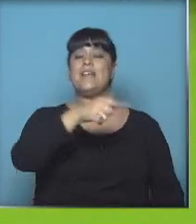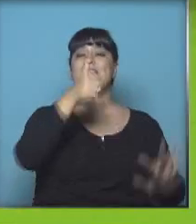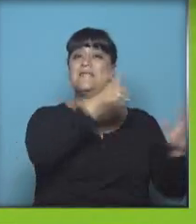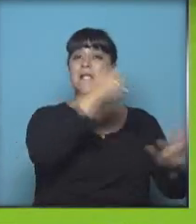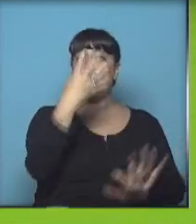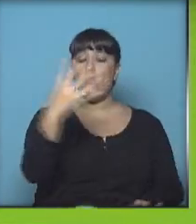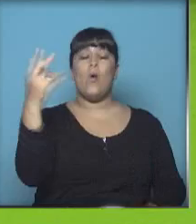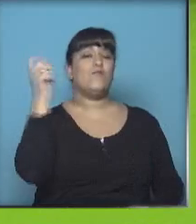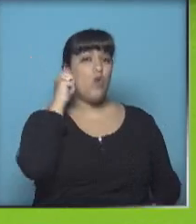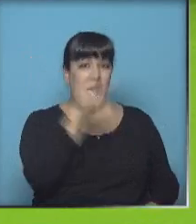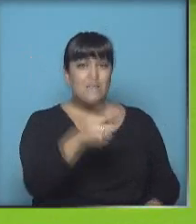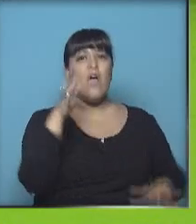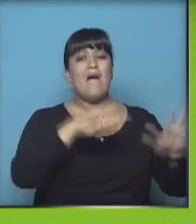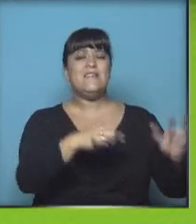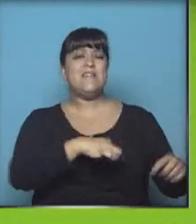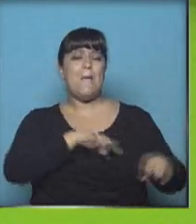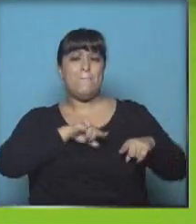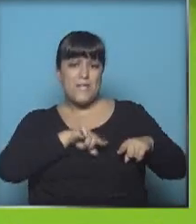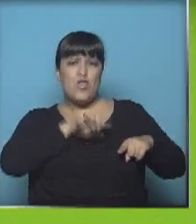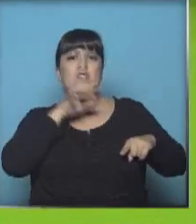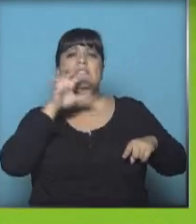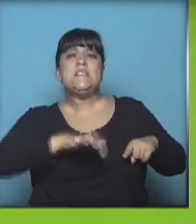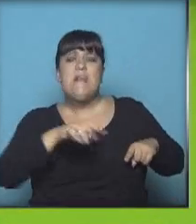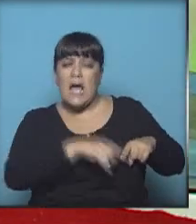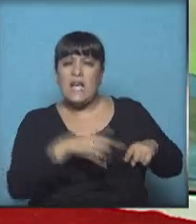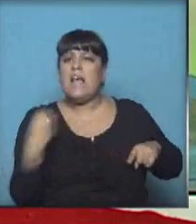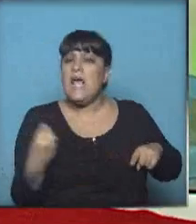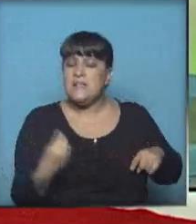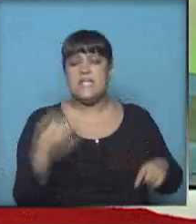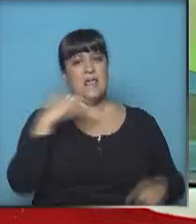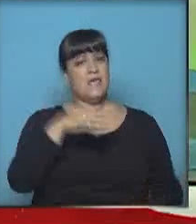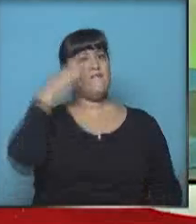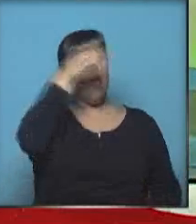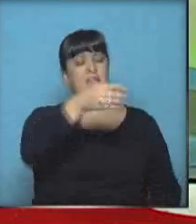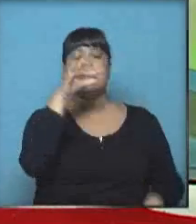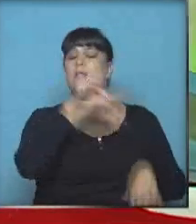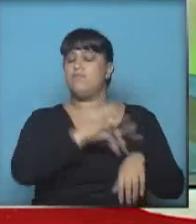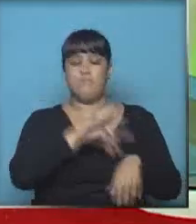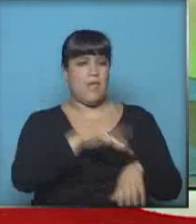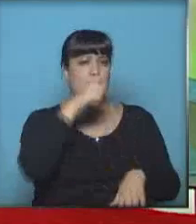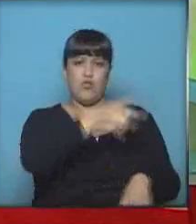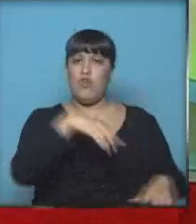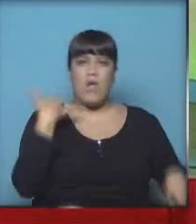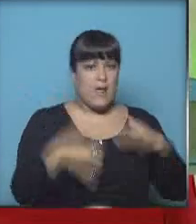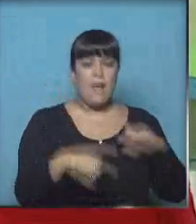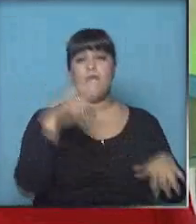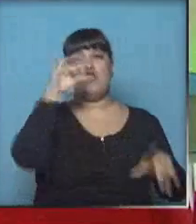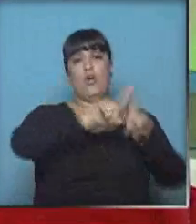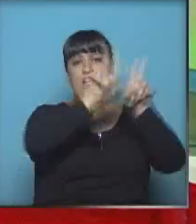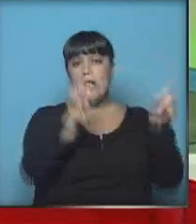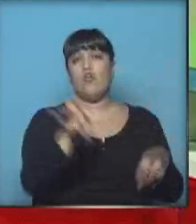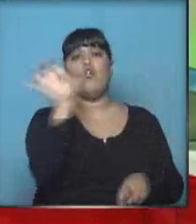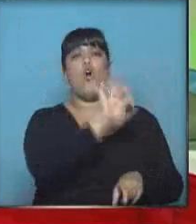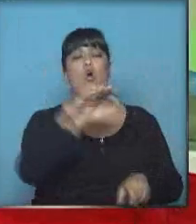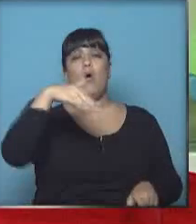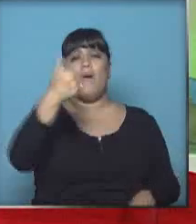años y a veces le sangra el pezón. ¿Qué es lo que debe hacer? Hacer la consulta inmediata, ¿sí? Ya sea con el ginecólogo o con el